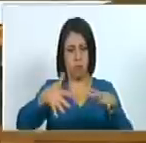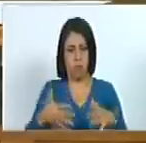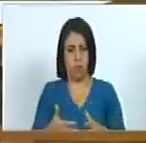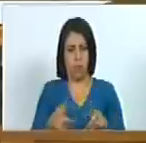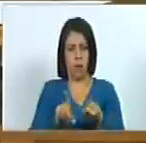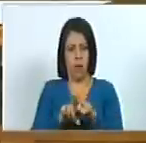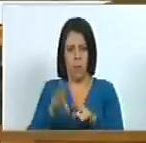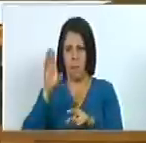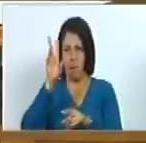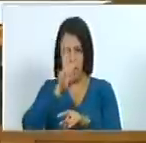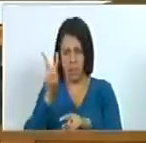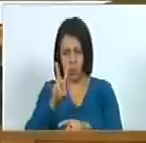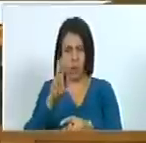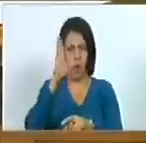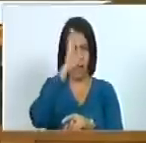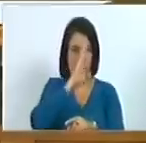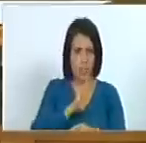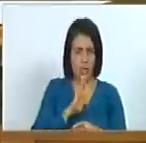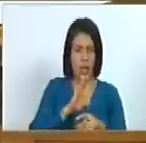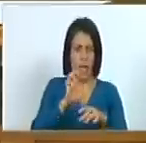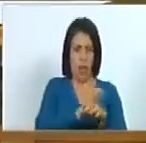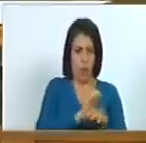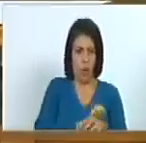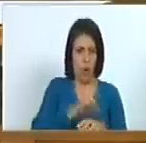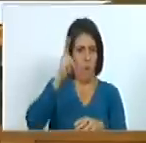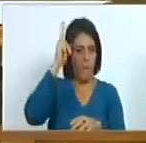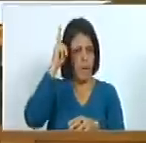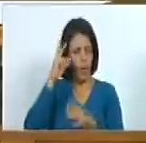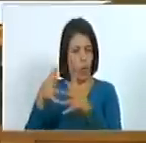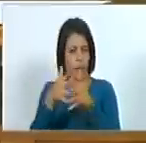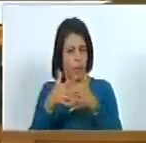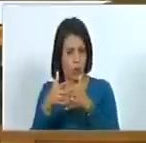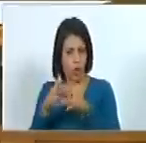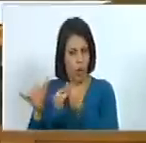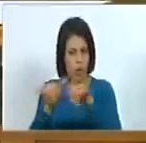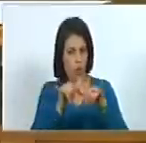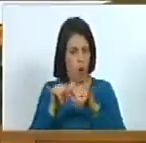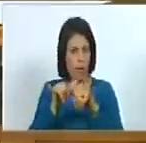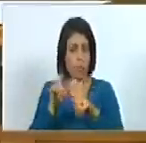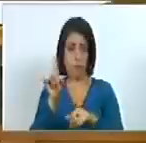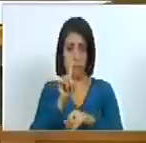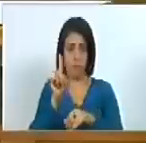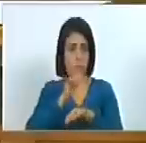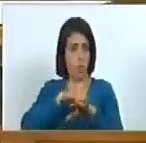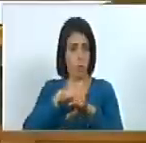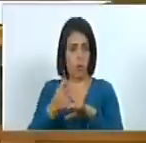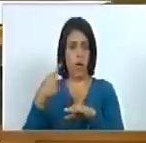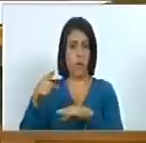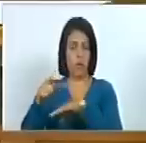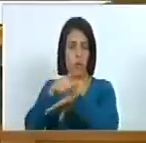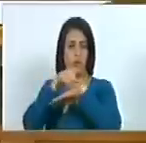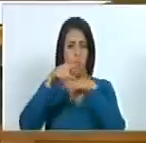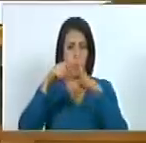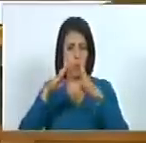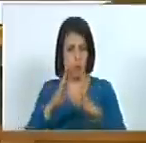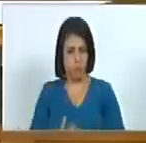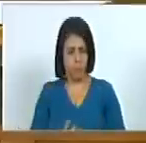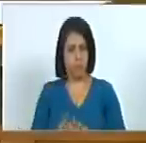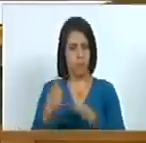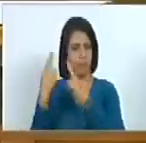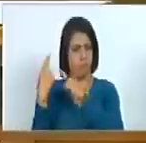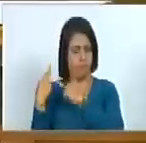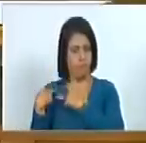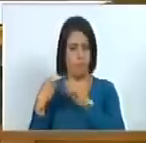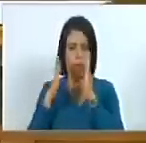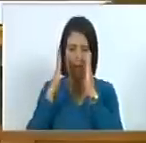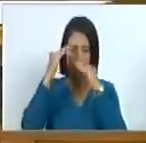suerte que Brasil, que Ecuador, que Perú, que Estados Unidos de América? ¿Por qué? porque había un gobierno decente, responsable,